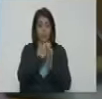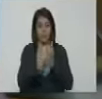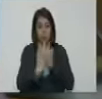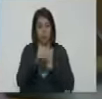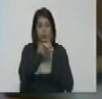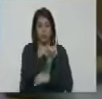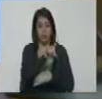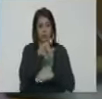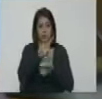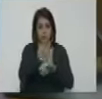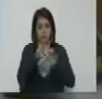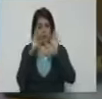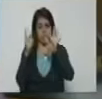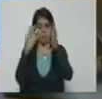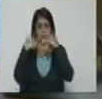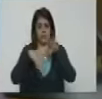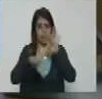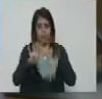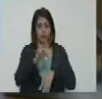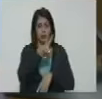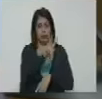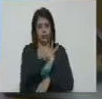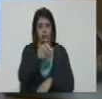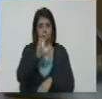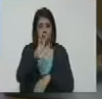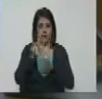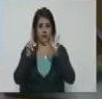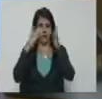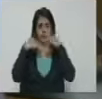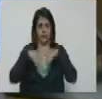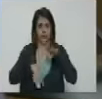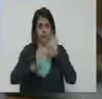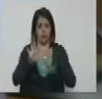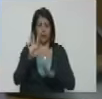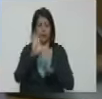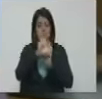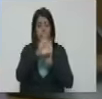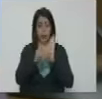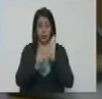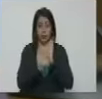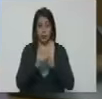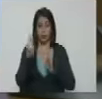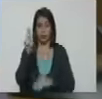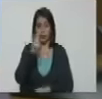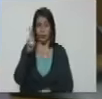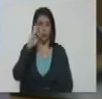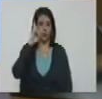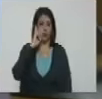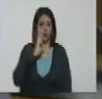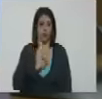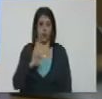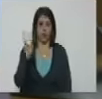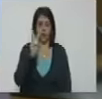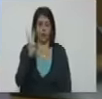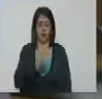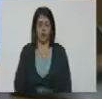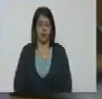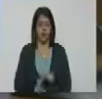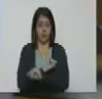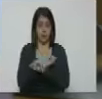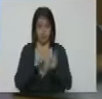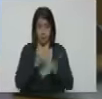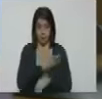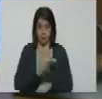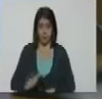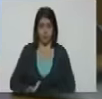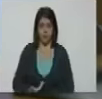artículos 187, numeral 14, y 236, numeral 15, de la Constitución de la República Bolivariana de Venezuela.